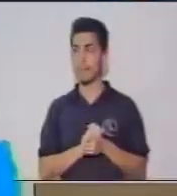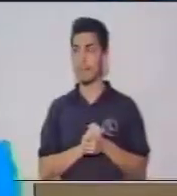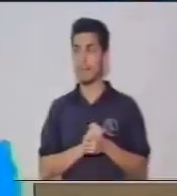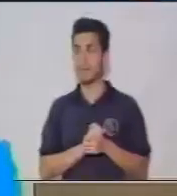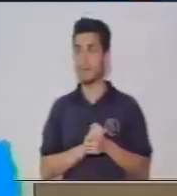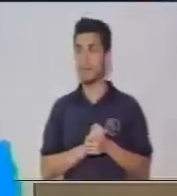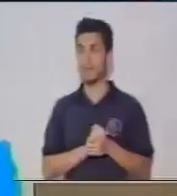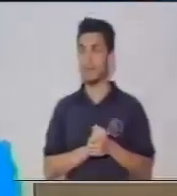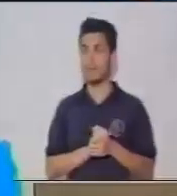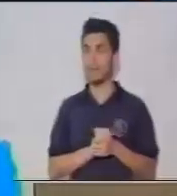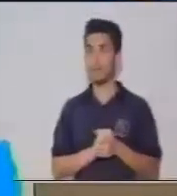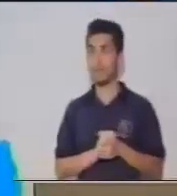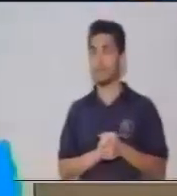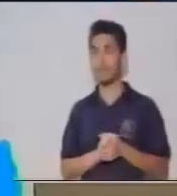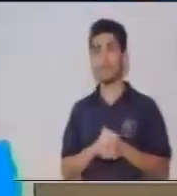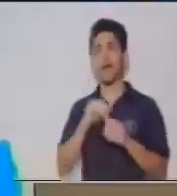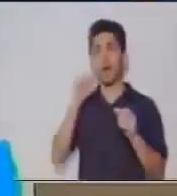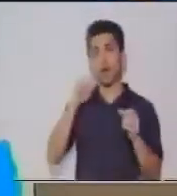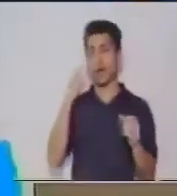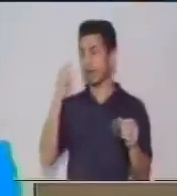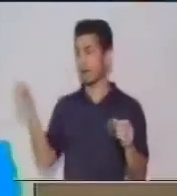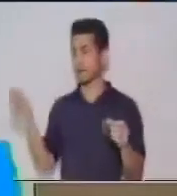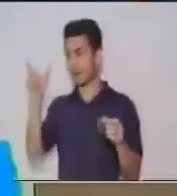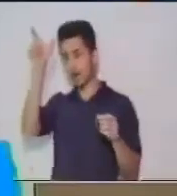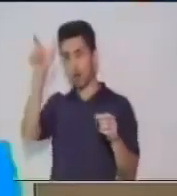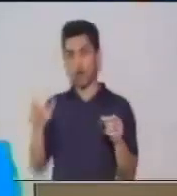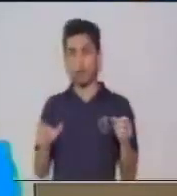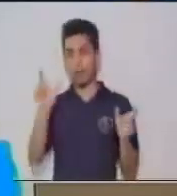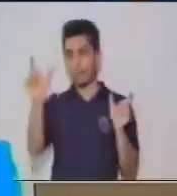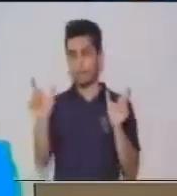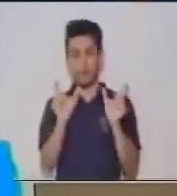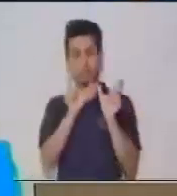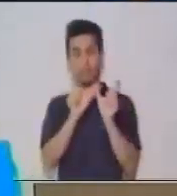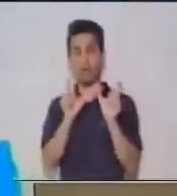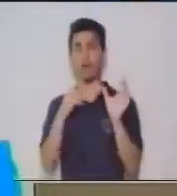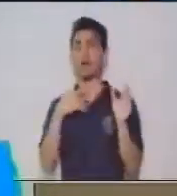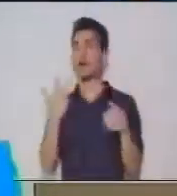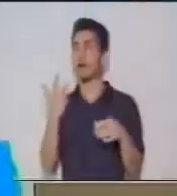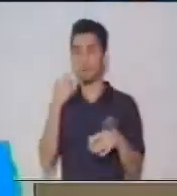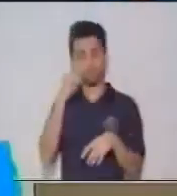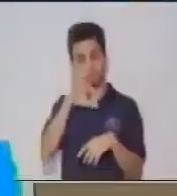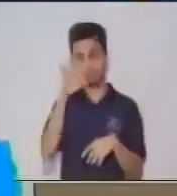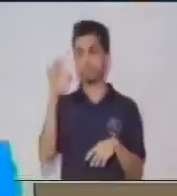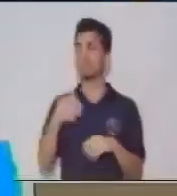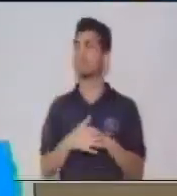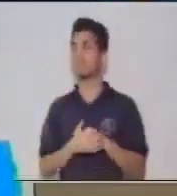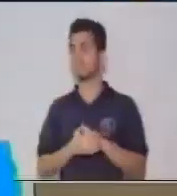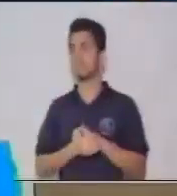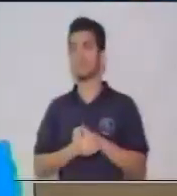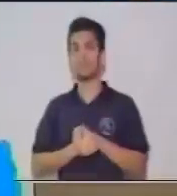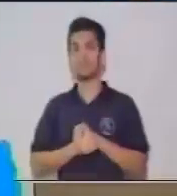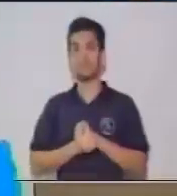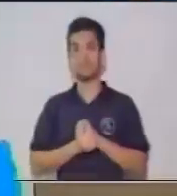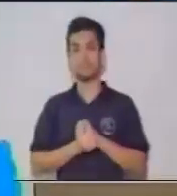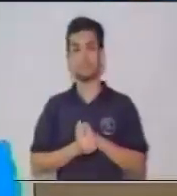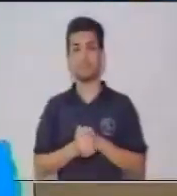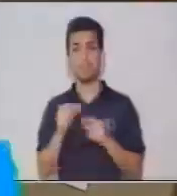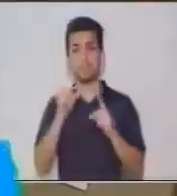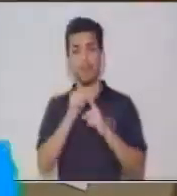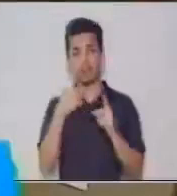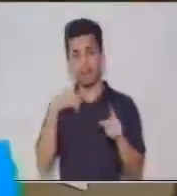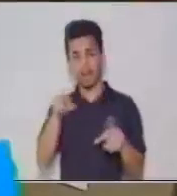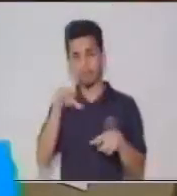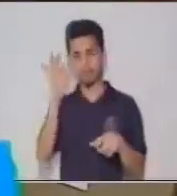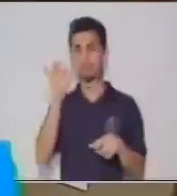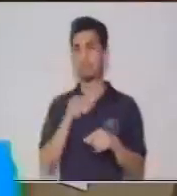y en la siguiente, el morfema, nosotros podemos elegir o anotar de las palabras que hemos encontrado